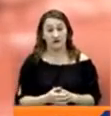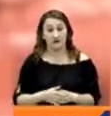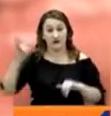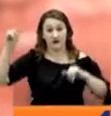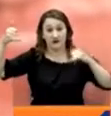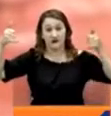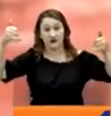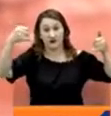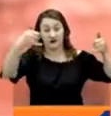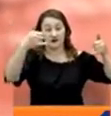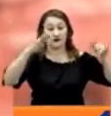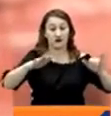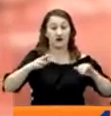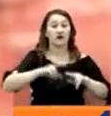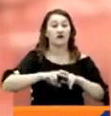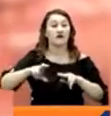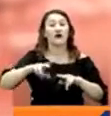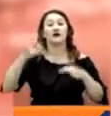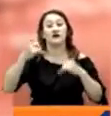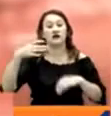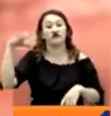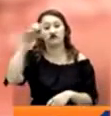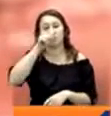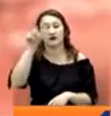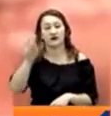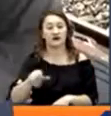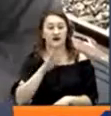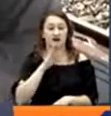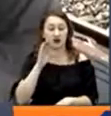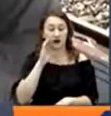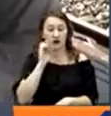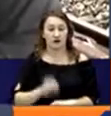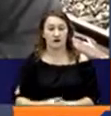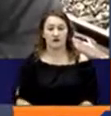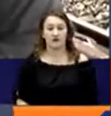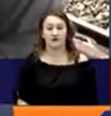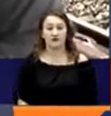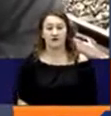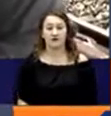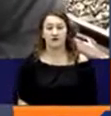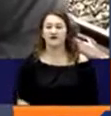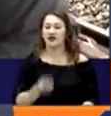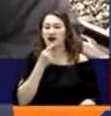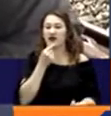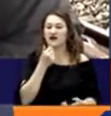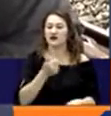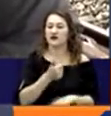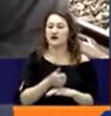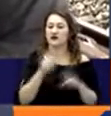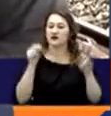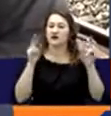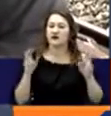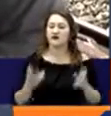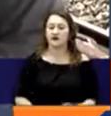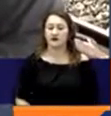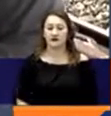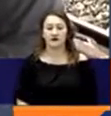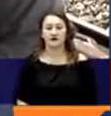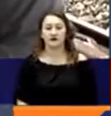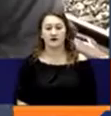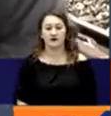del servicio masivo ya está identificado el supuesto agresor. Daniel Cañas, muy buenas tardes. ¿Qué dicen las autoridades sobre este tema?